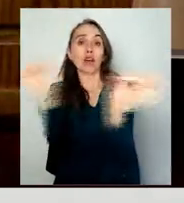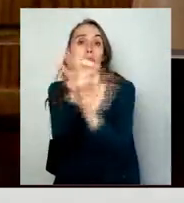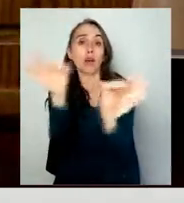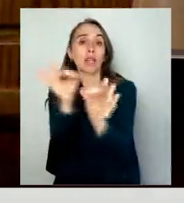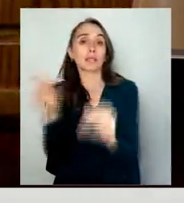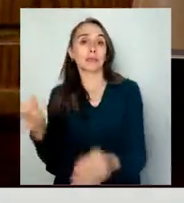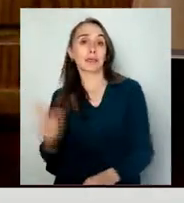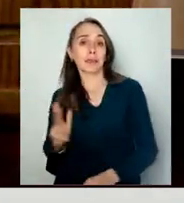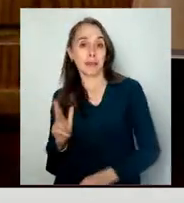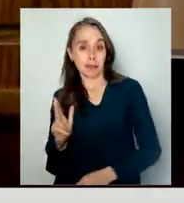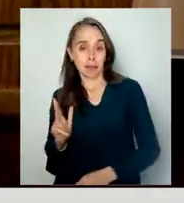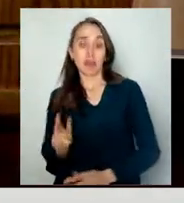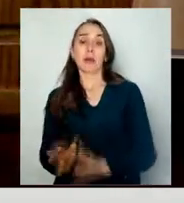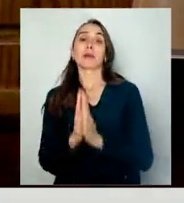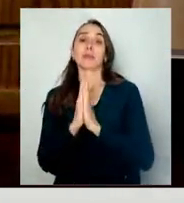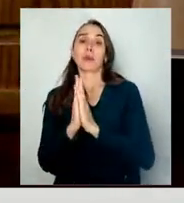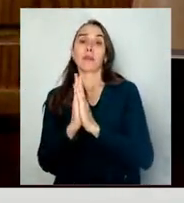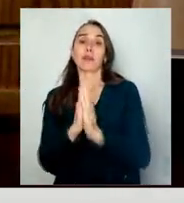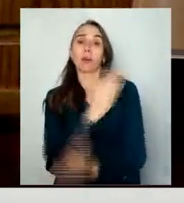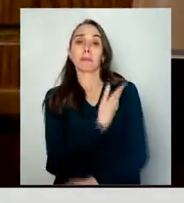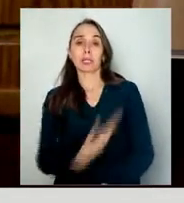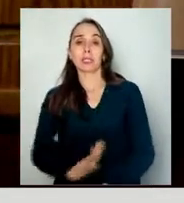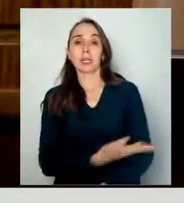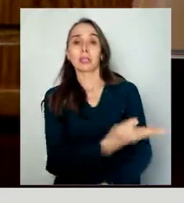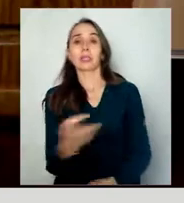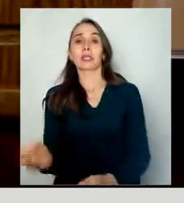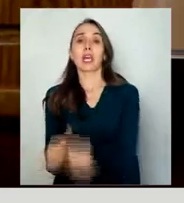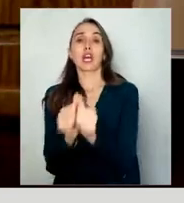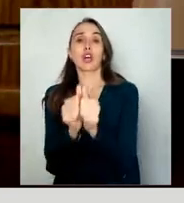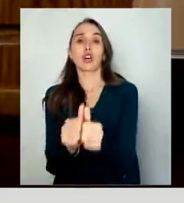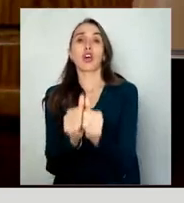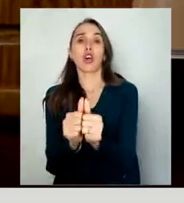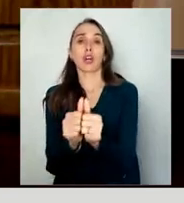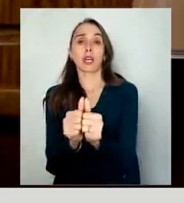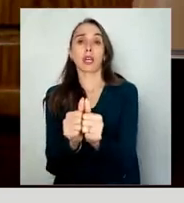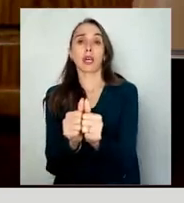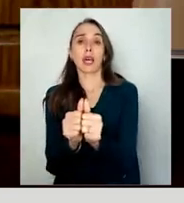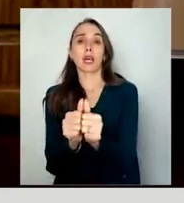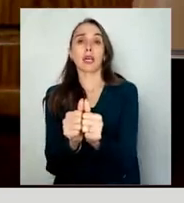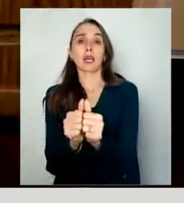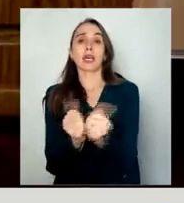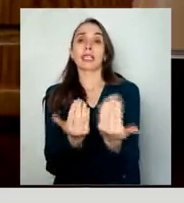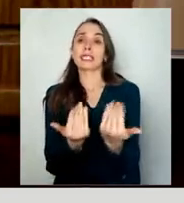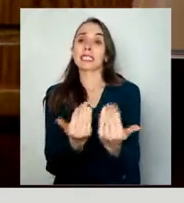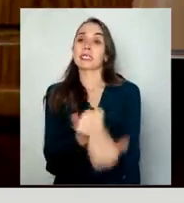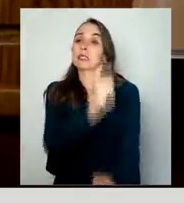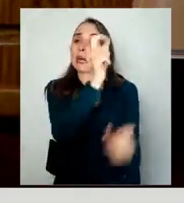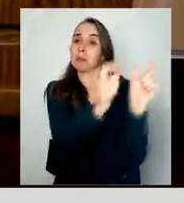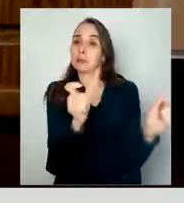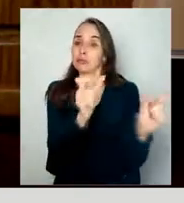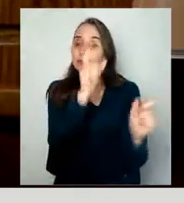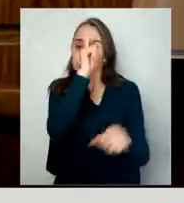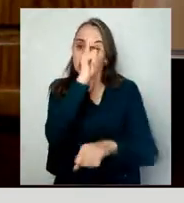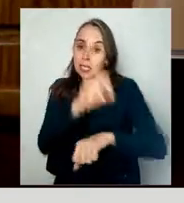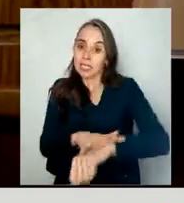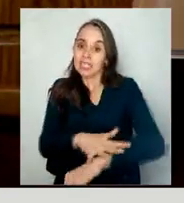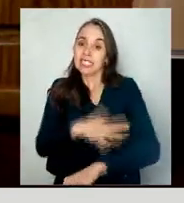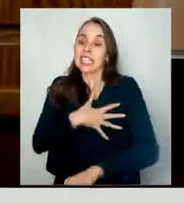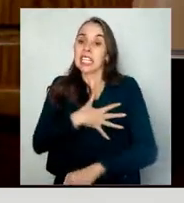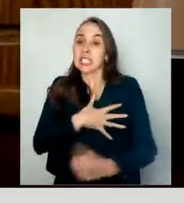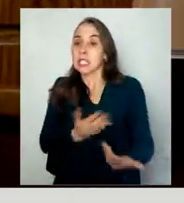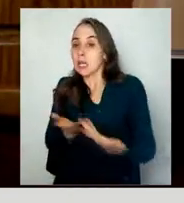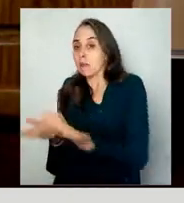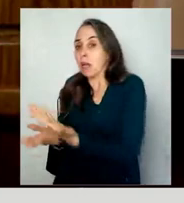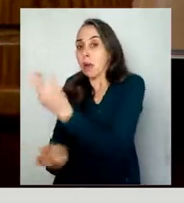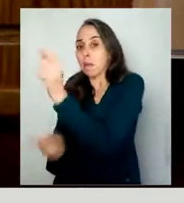estimado presidente y estimados colegas la sensibilidad tiene que ser especialmente para esta gente que